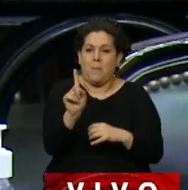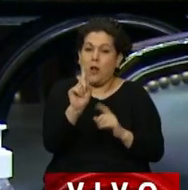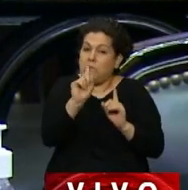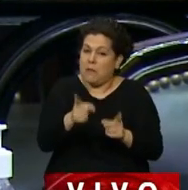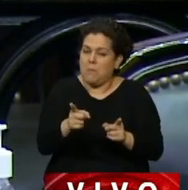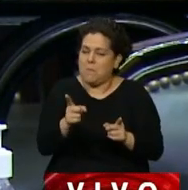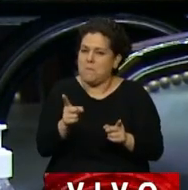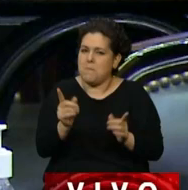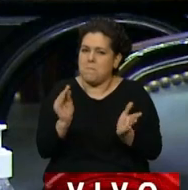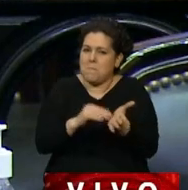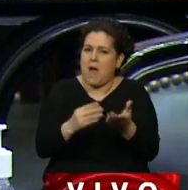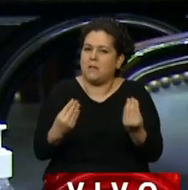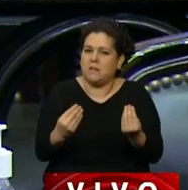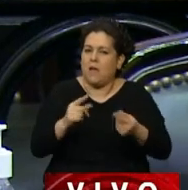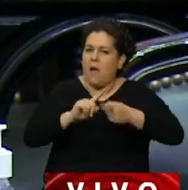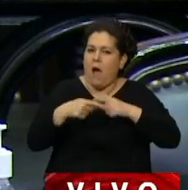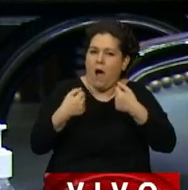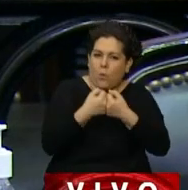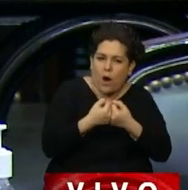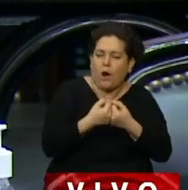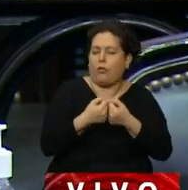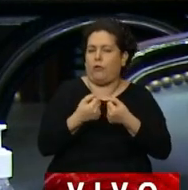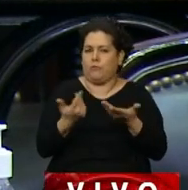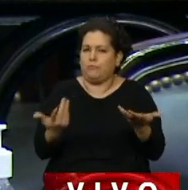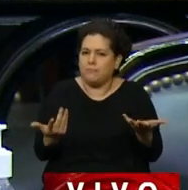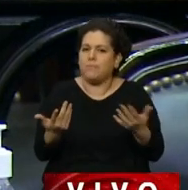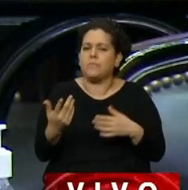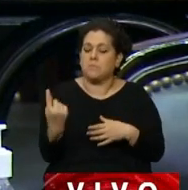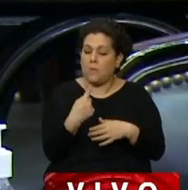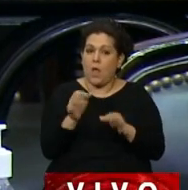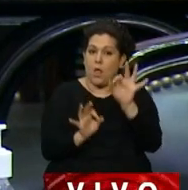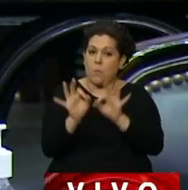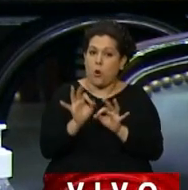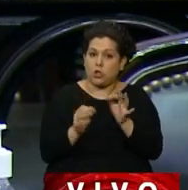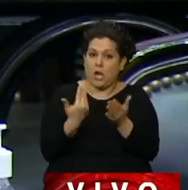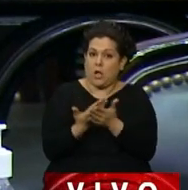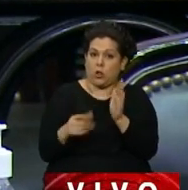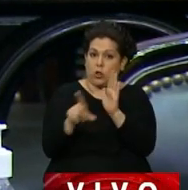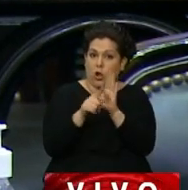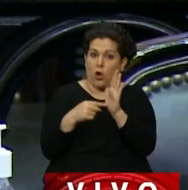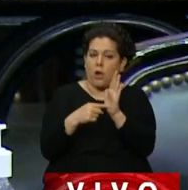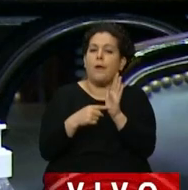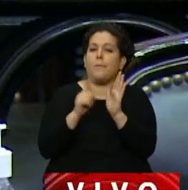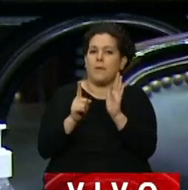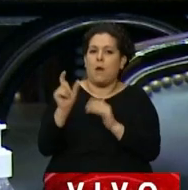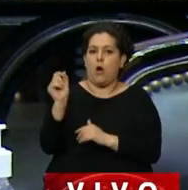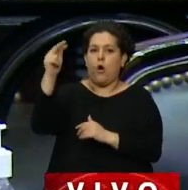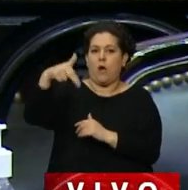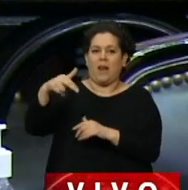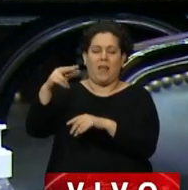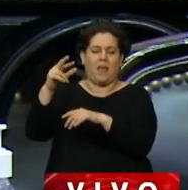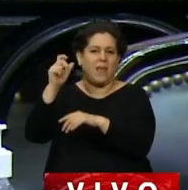allá en el acuerdo y en los consensos. Tomamos el proyecto de una prestigiosa ONG,